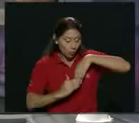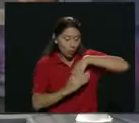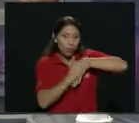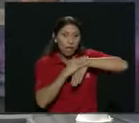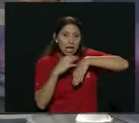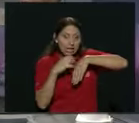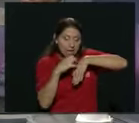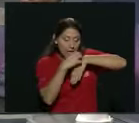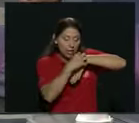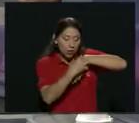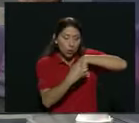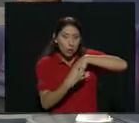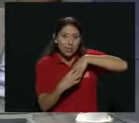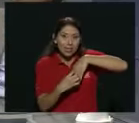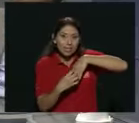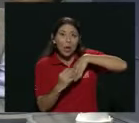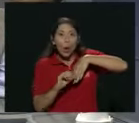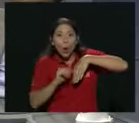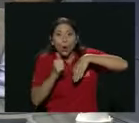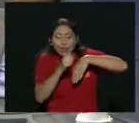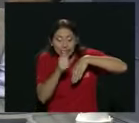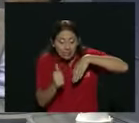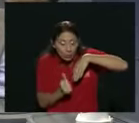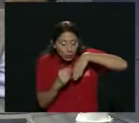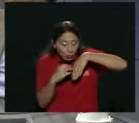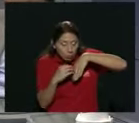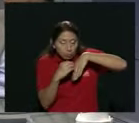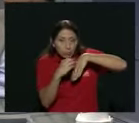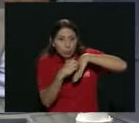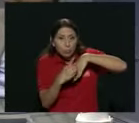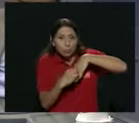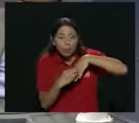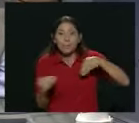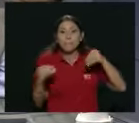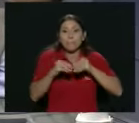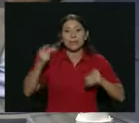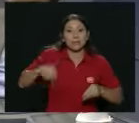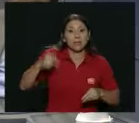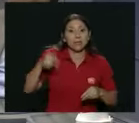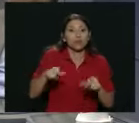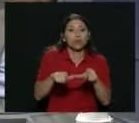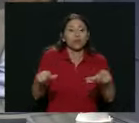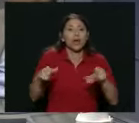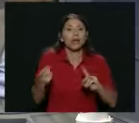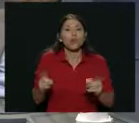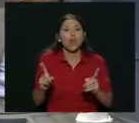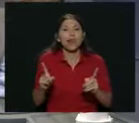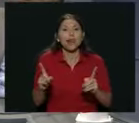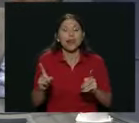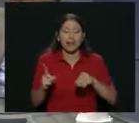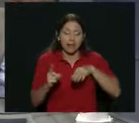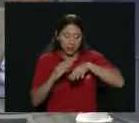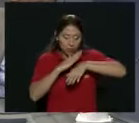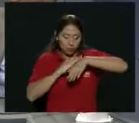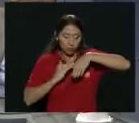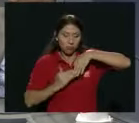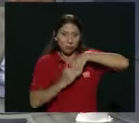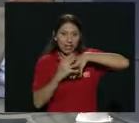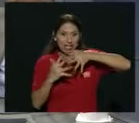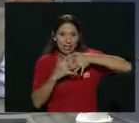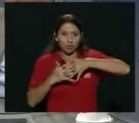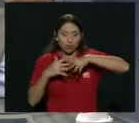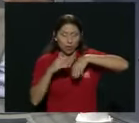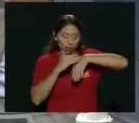ese dimensionamiento. ¿Cuáles son esos lugares más sensibles? El sur de los Estados Unidos,